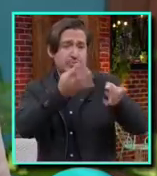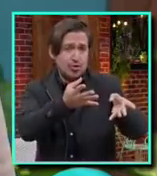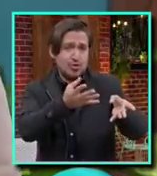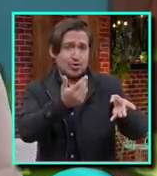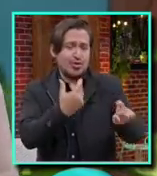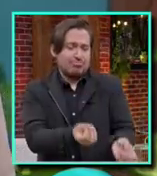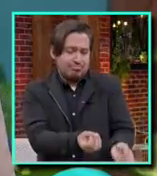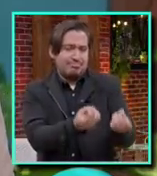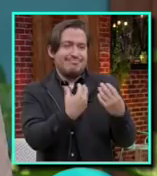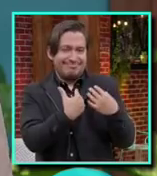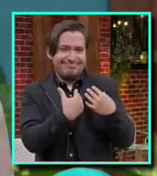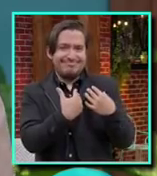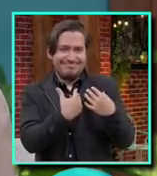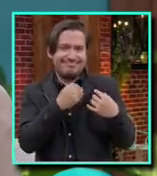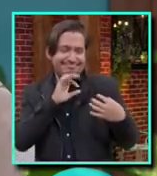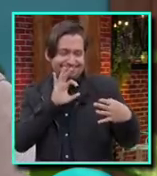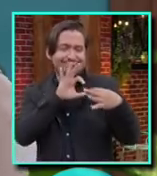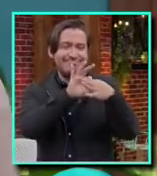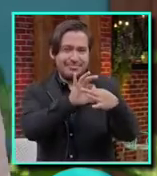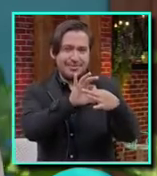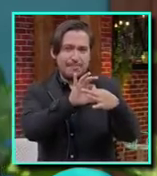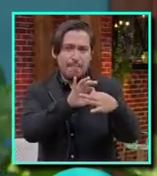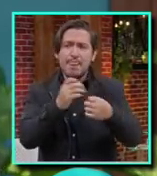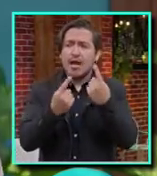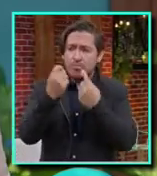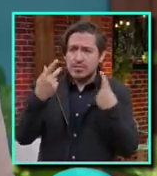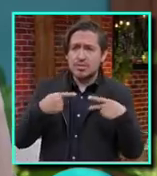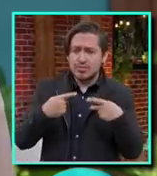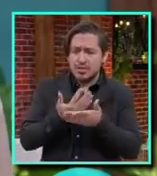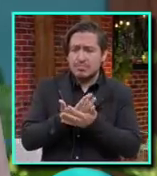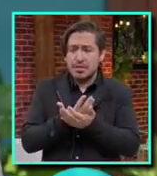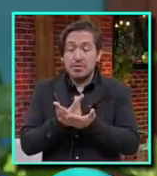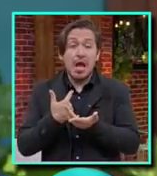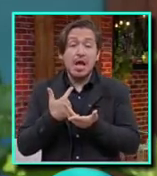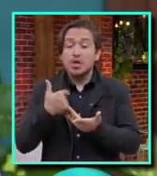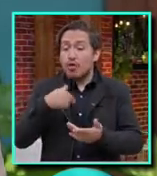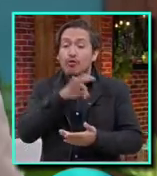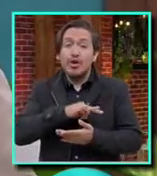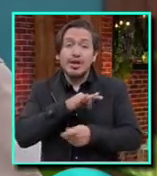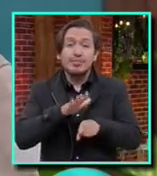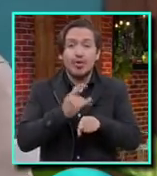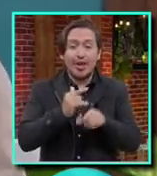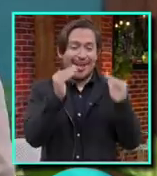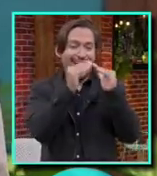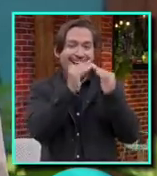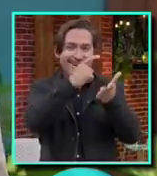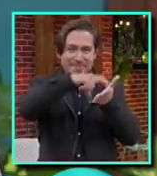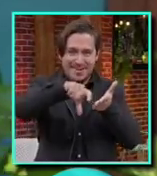están esperando ser felices porque tienen algún bien inmueble o alguna otra cosa y entonces no